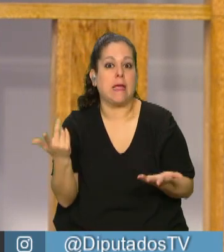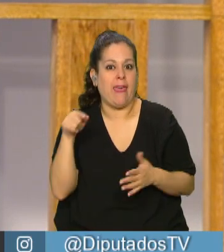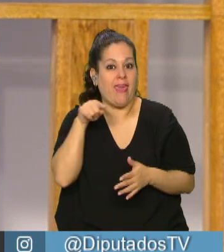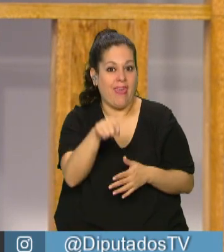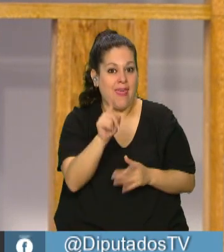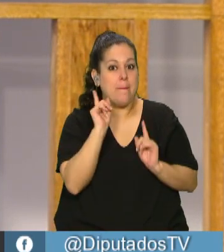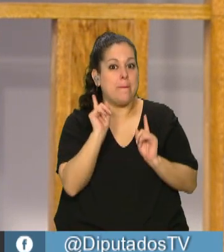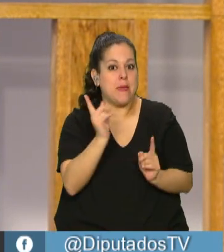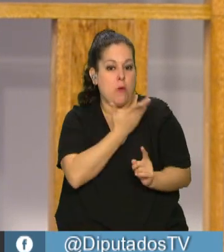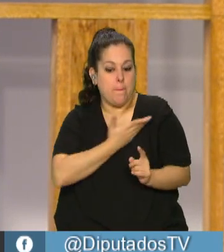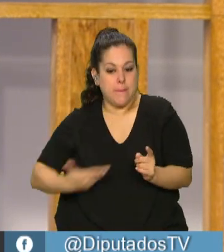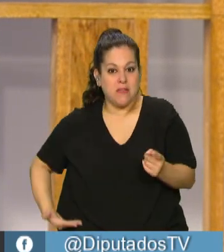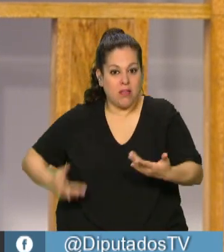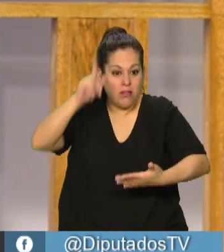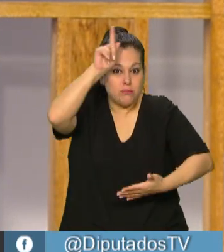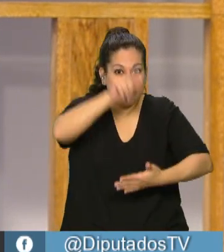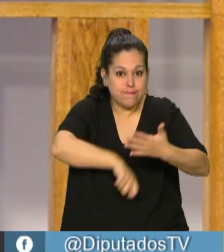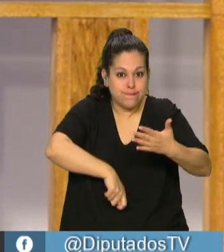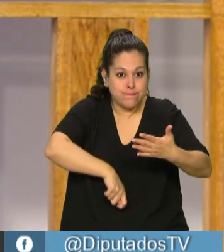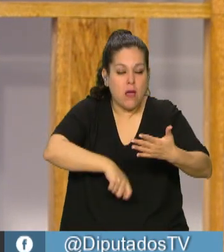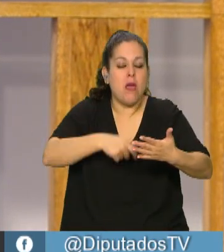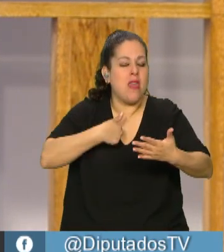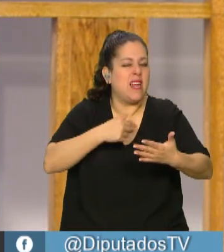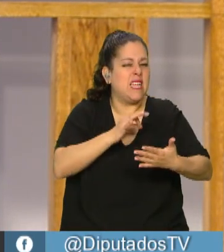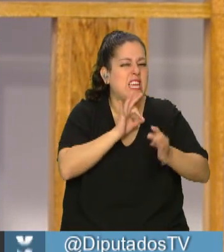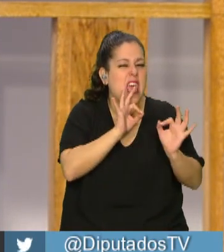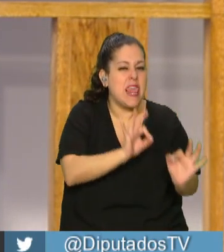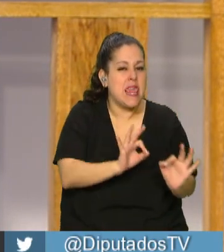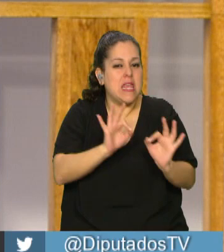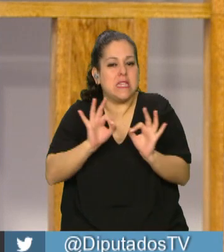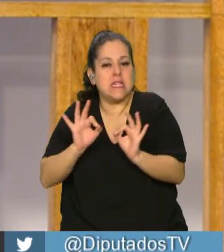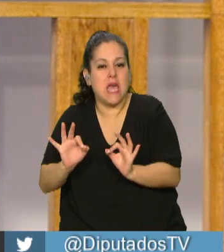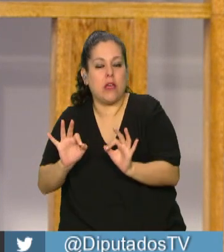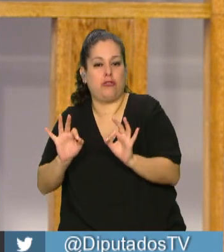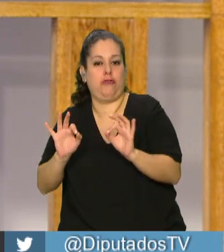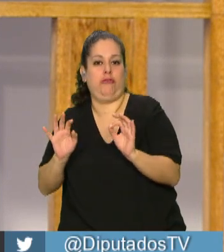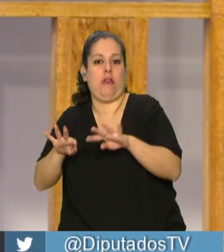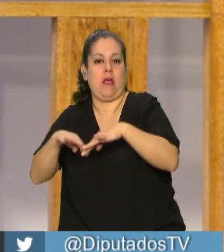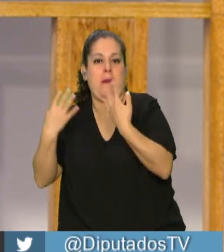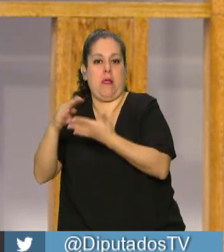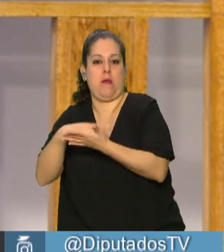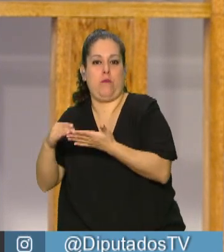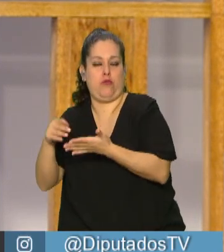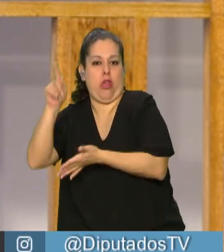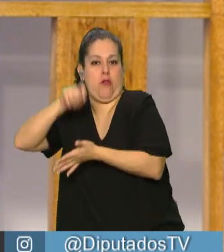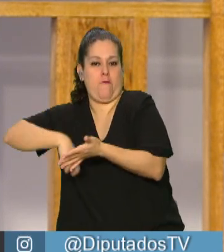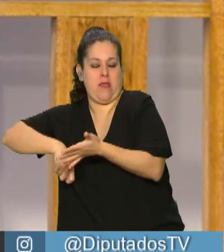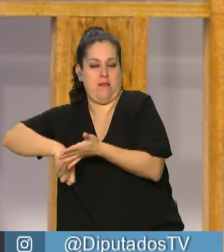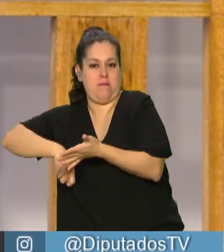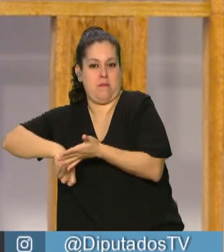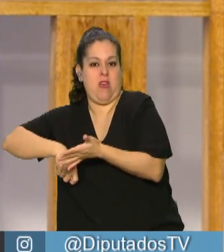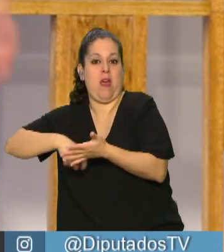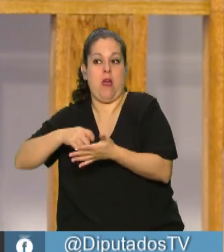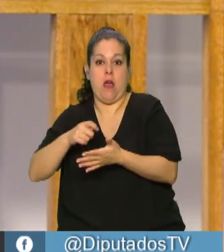el presidente sea exacto lo que aprobó el plenario y que después va a ir a la otra